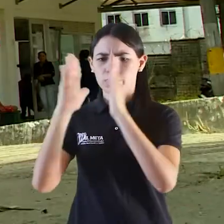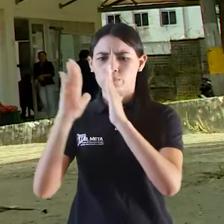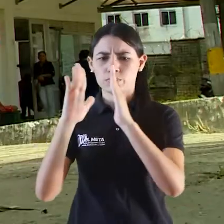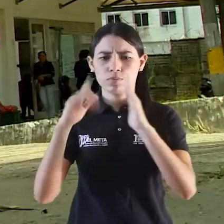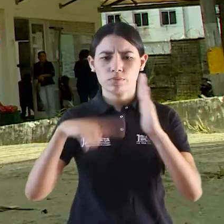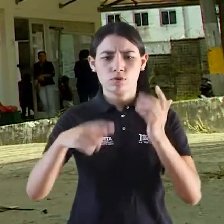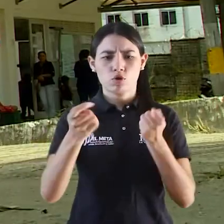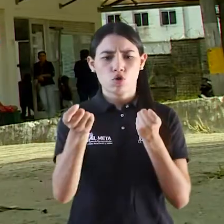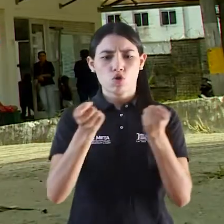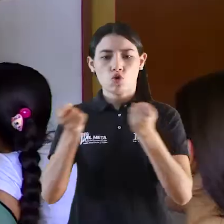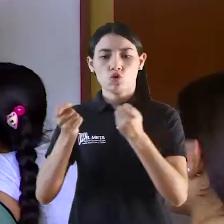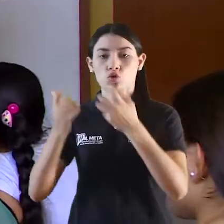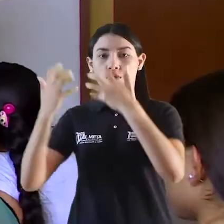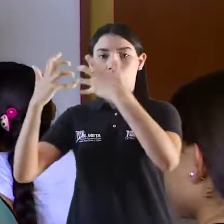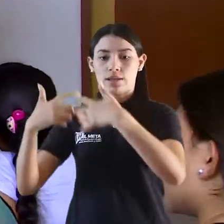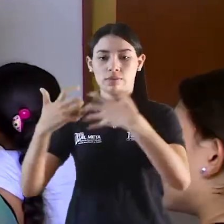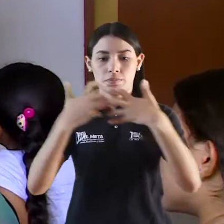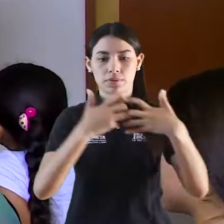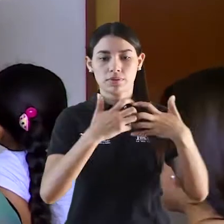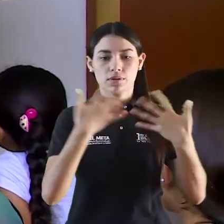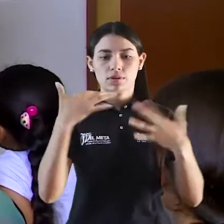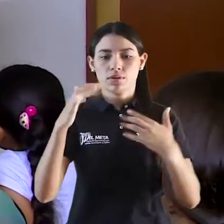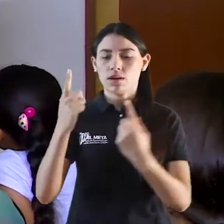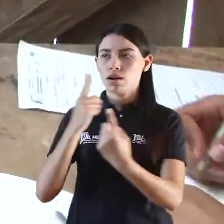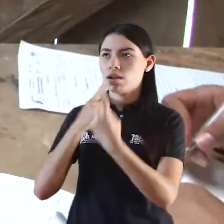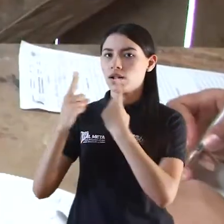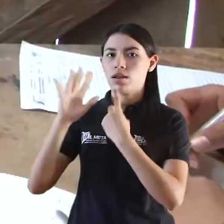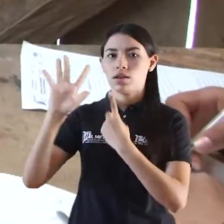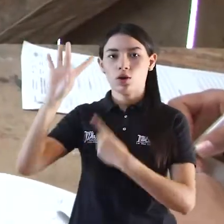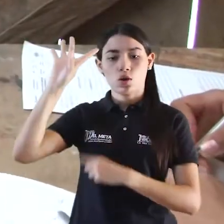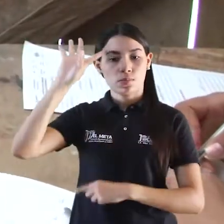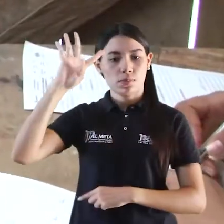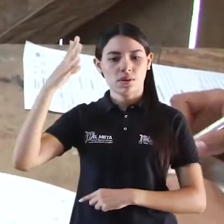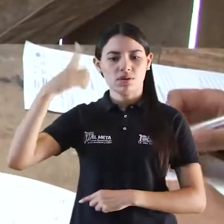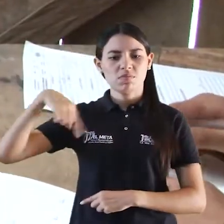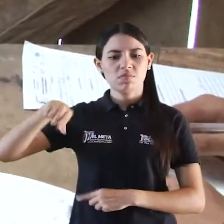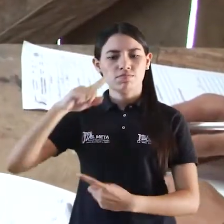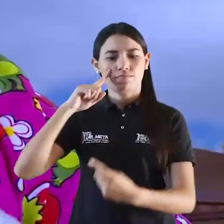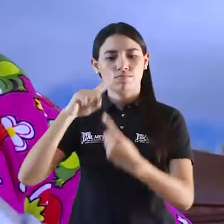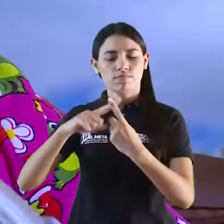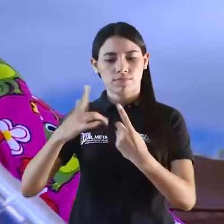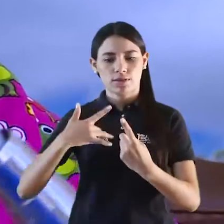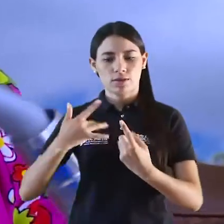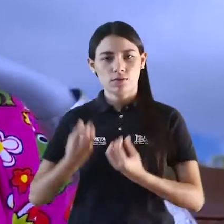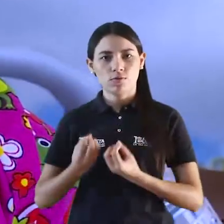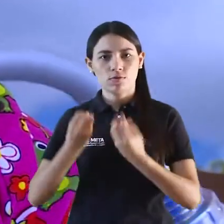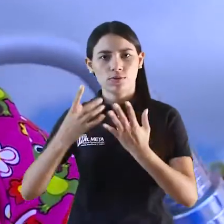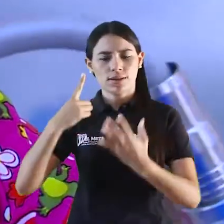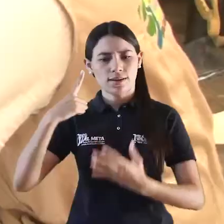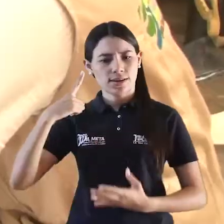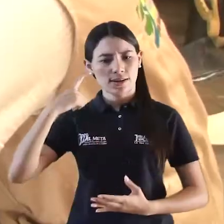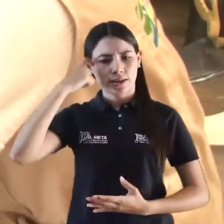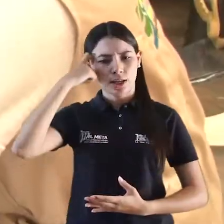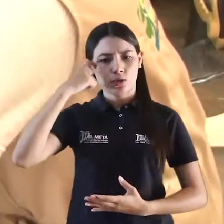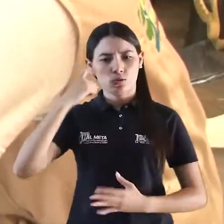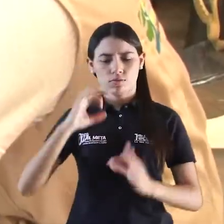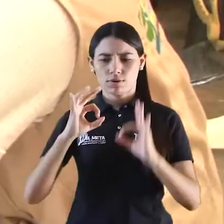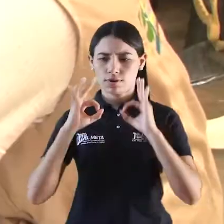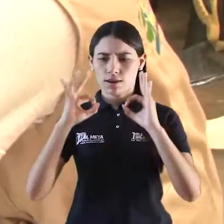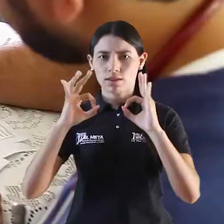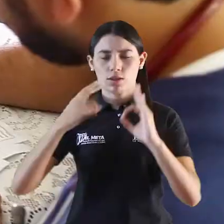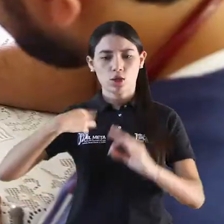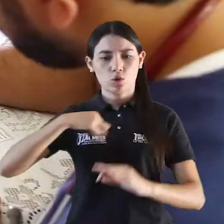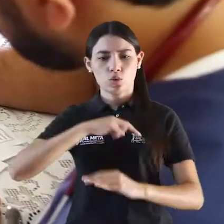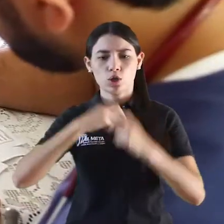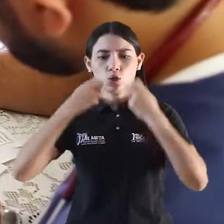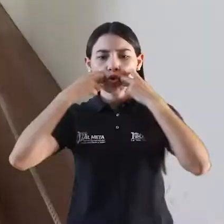retos que tienen las comunidades con características propias de cada una de las zonas donde se atiende a poblaciones como los